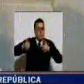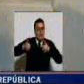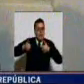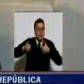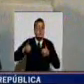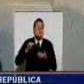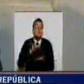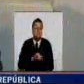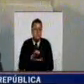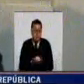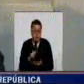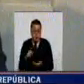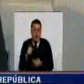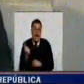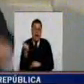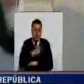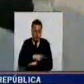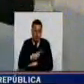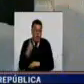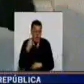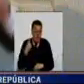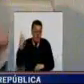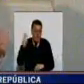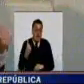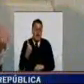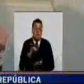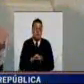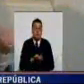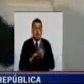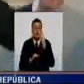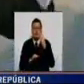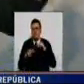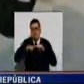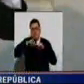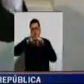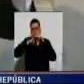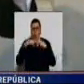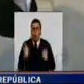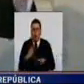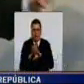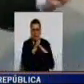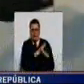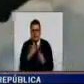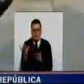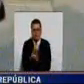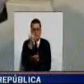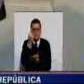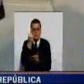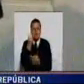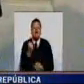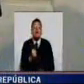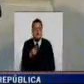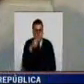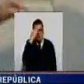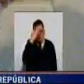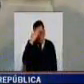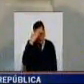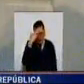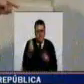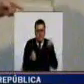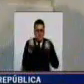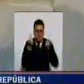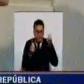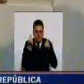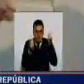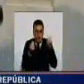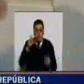el mejor día en 4 meses. O sea, hubo una fiesta en Chile, entre los especialistas chilenos, la gente que se mueve en el negocio de la bolsa,